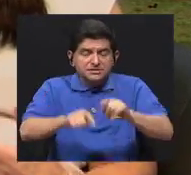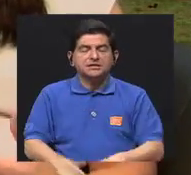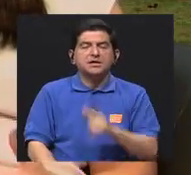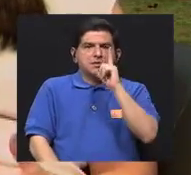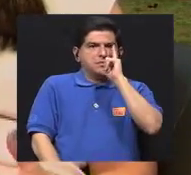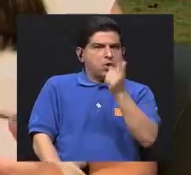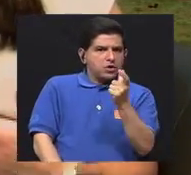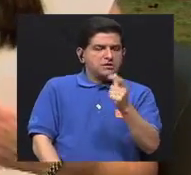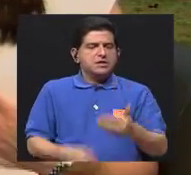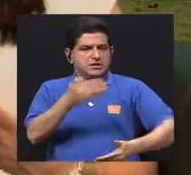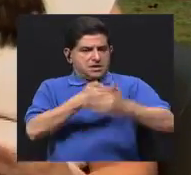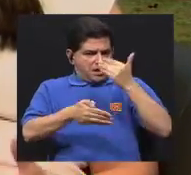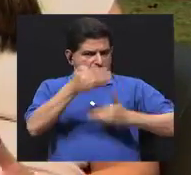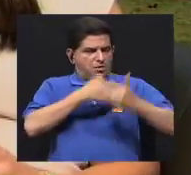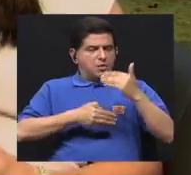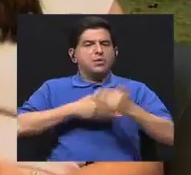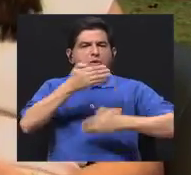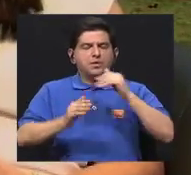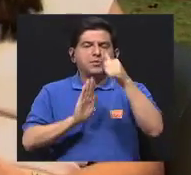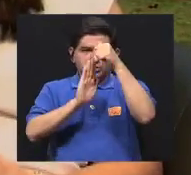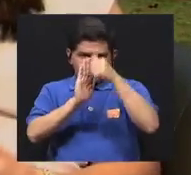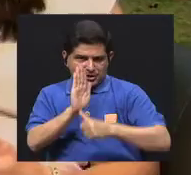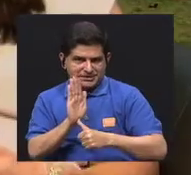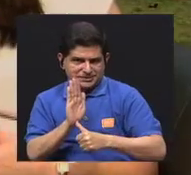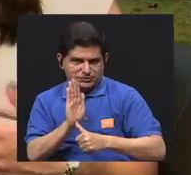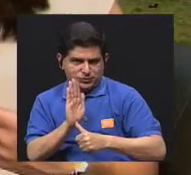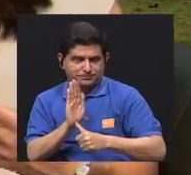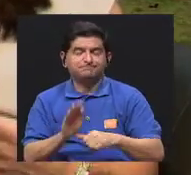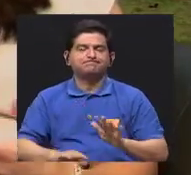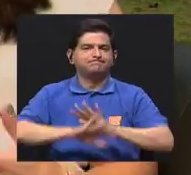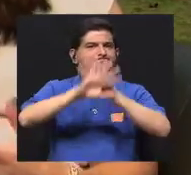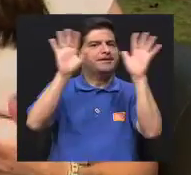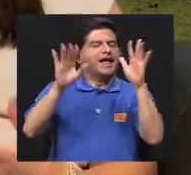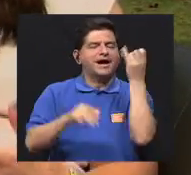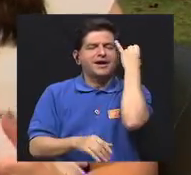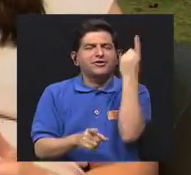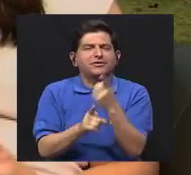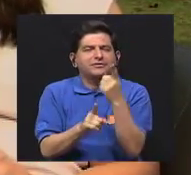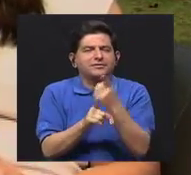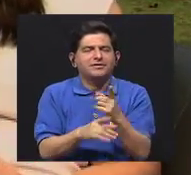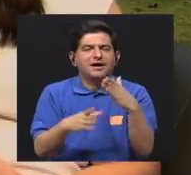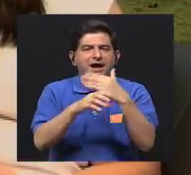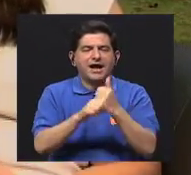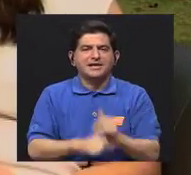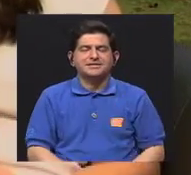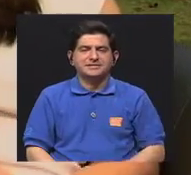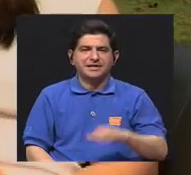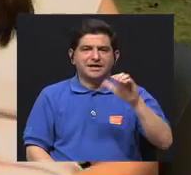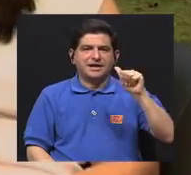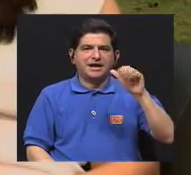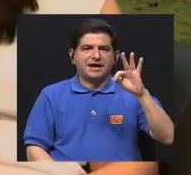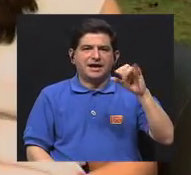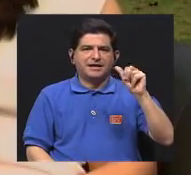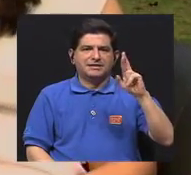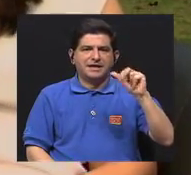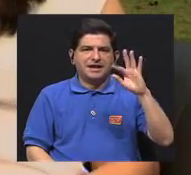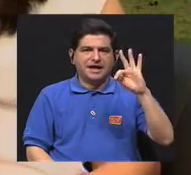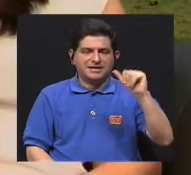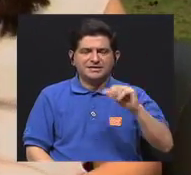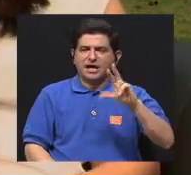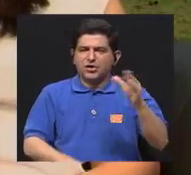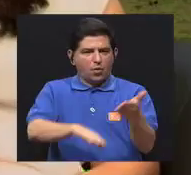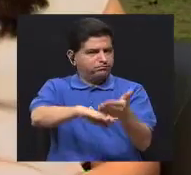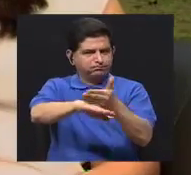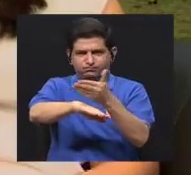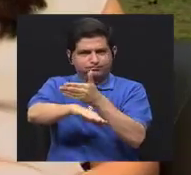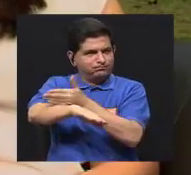dichosamente es reversible con procedimiento quirúrgico. Claro que lo ideal es realizarlo cuando la catarata no está muy avanzada.